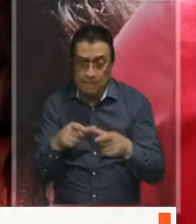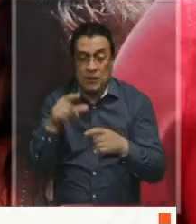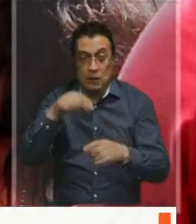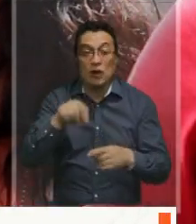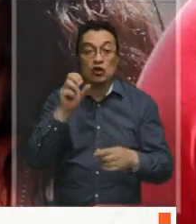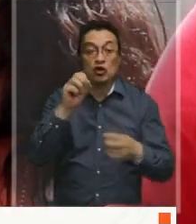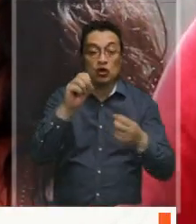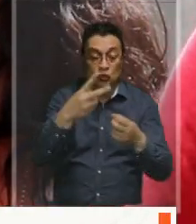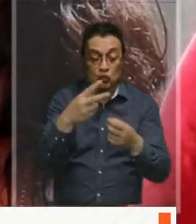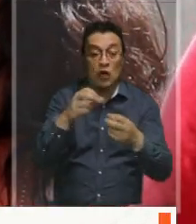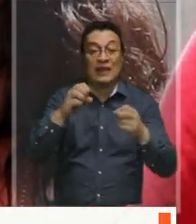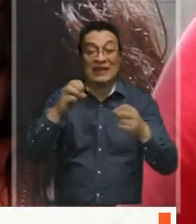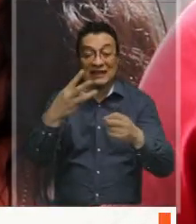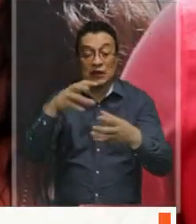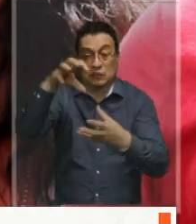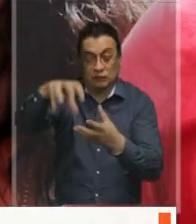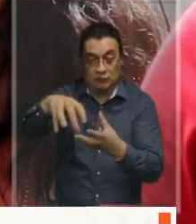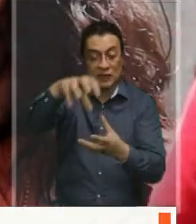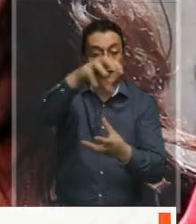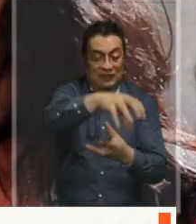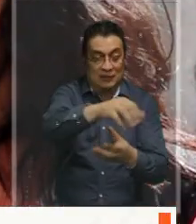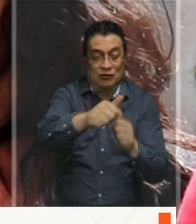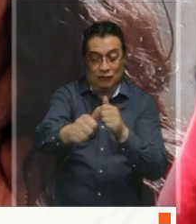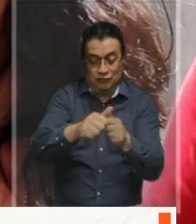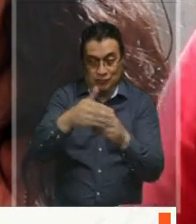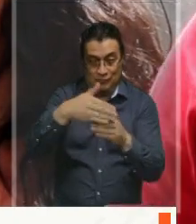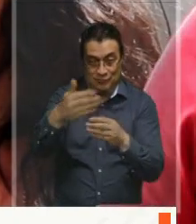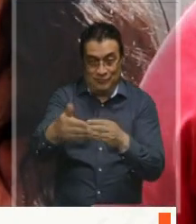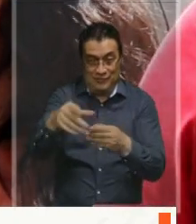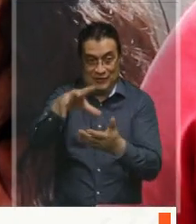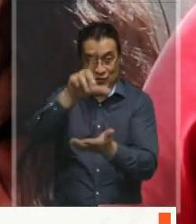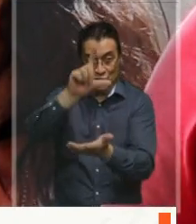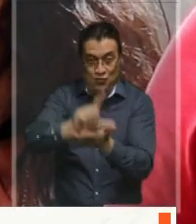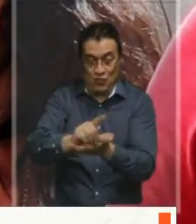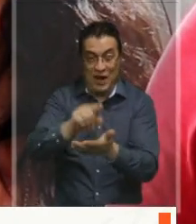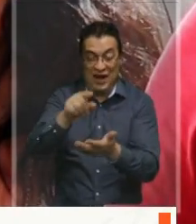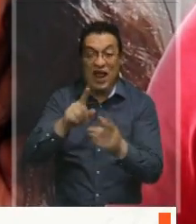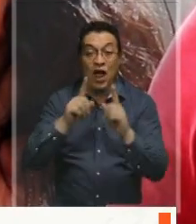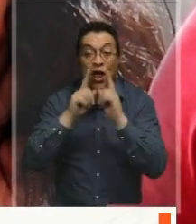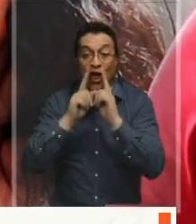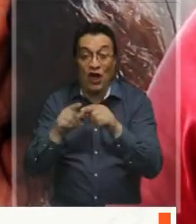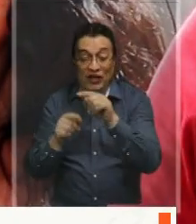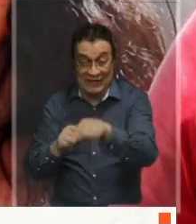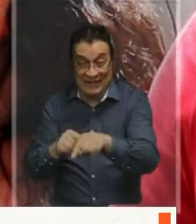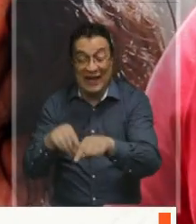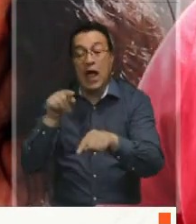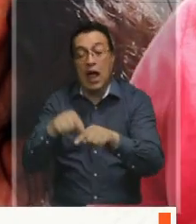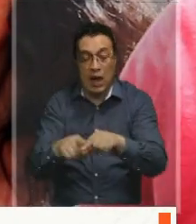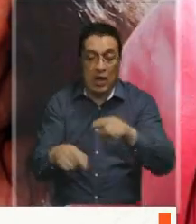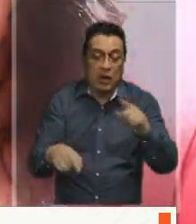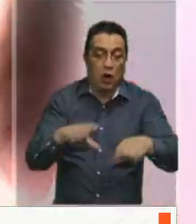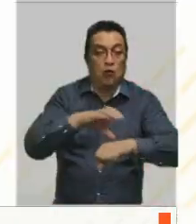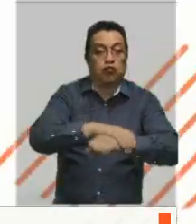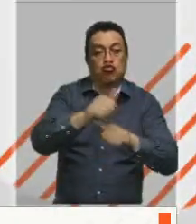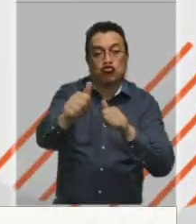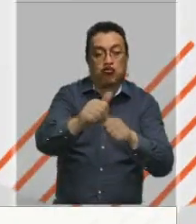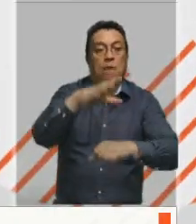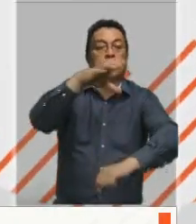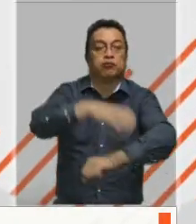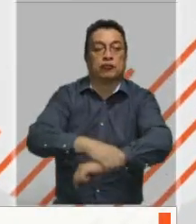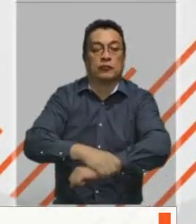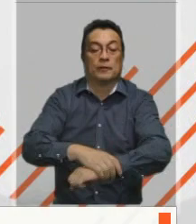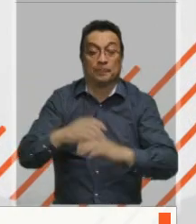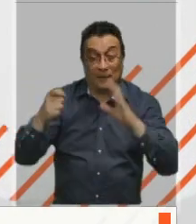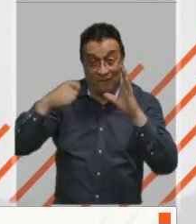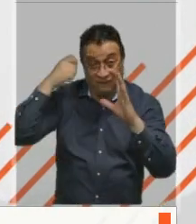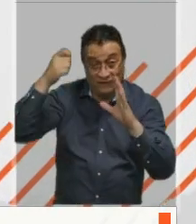segundo y tercer sector colindante con este hostal permitieron finalmente detenerlo a unas cuadras del lugar. En el